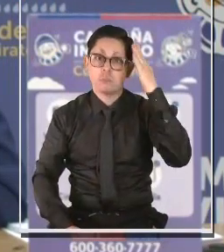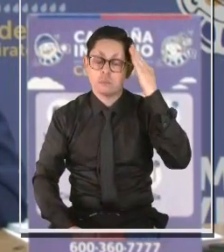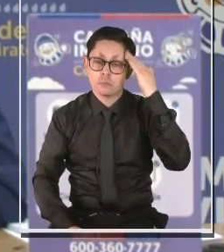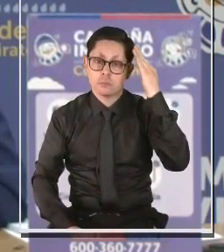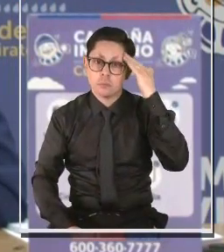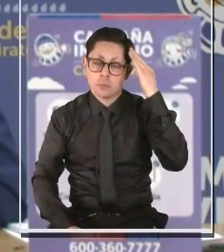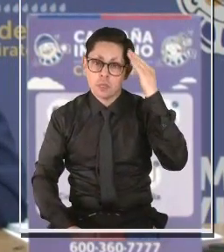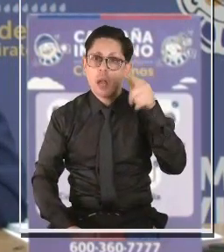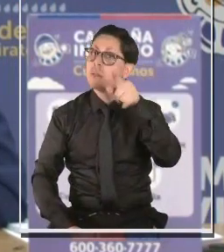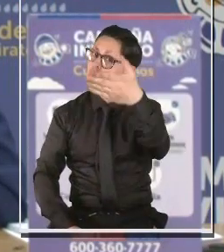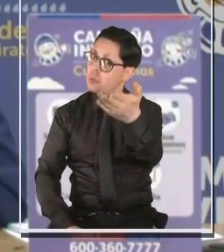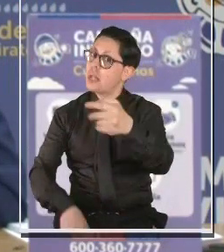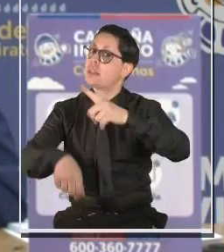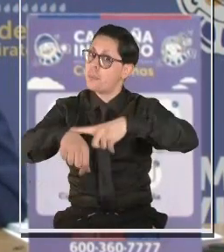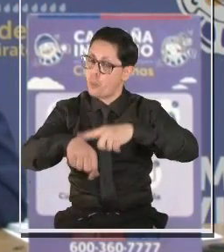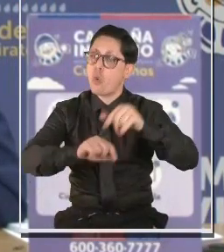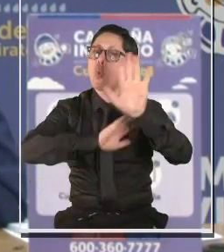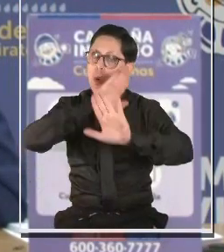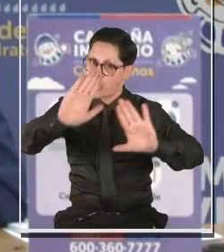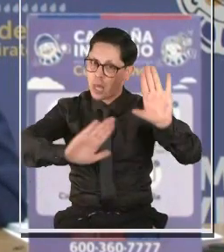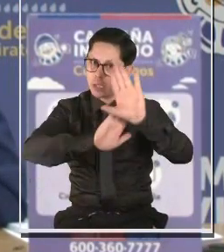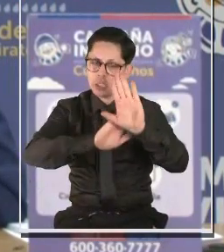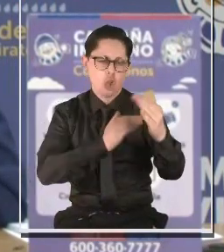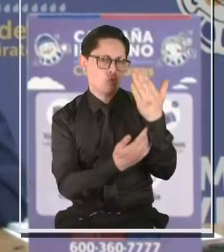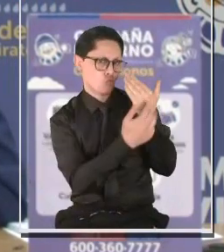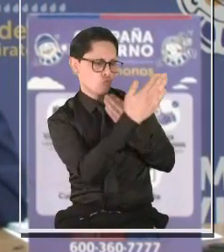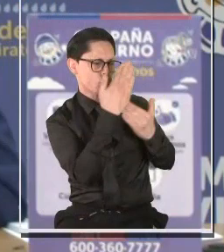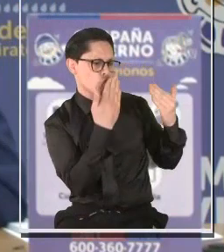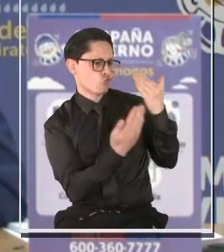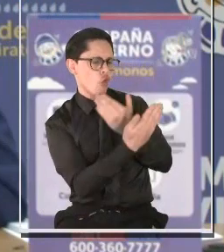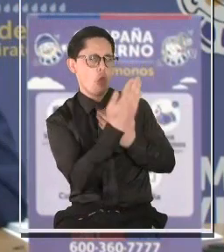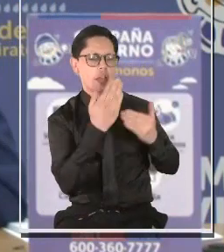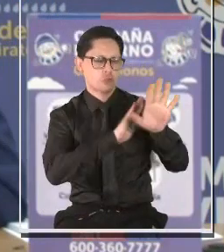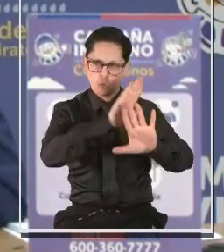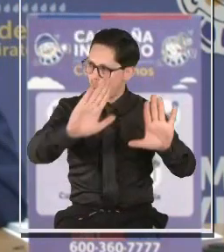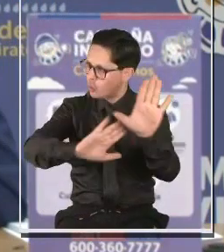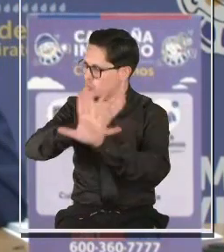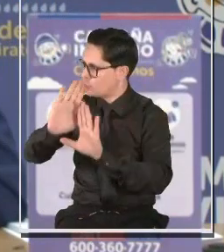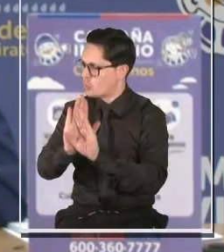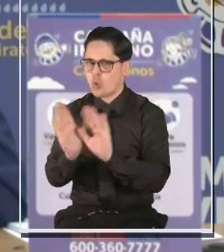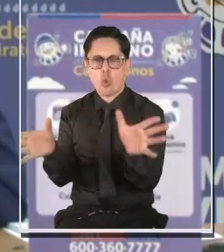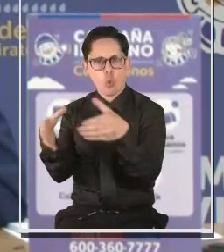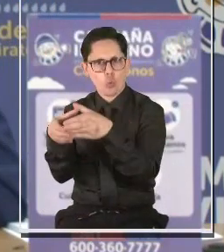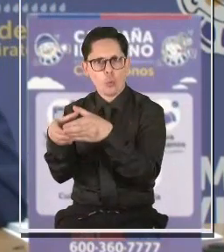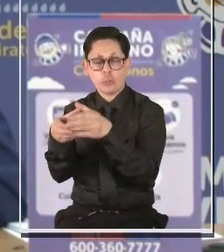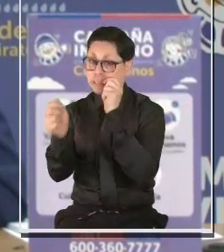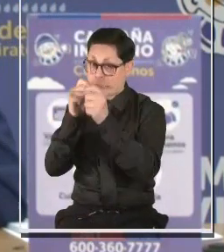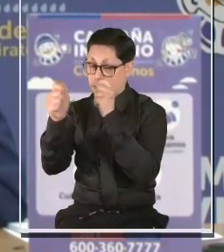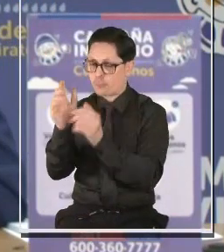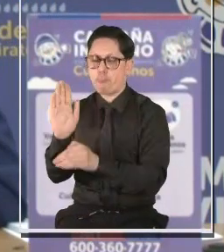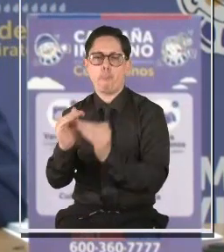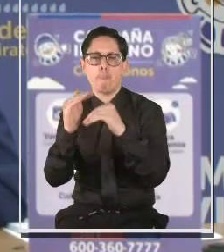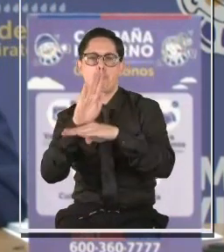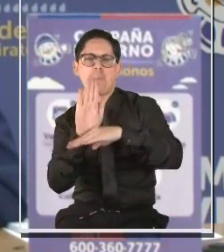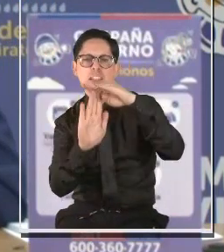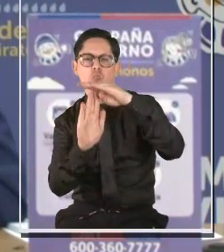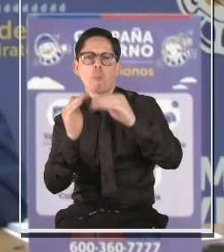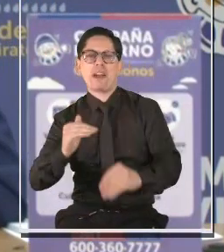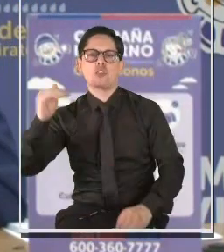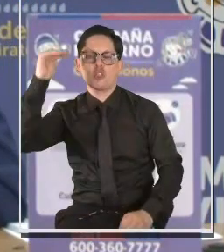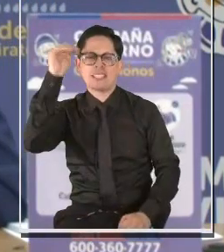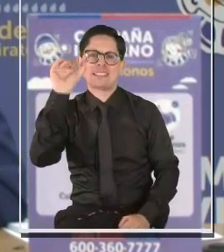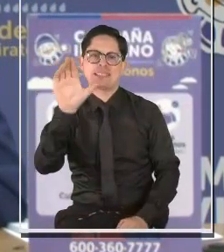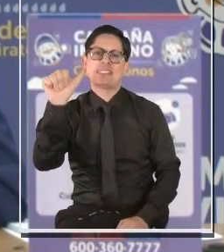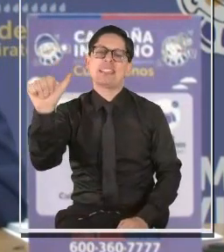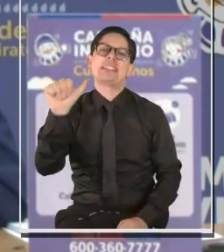que es tiempo de cuidarnos todos y todas y las personas de los grupos especialmente de riesgo mayores de 65